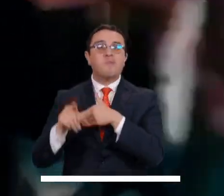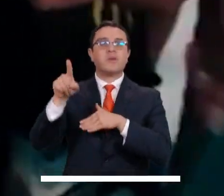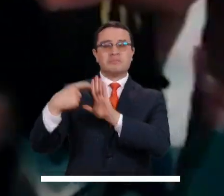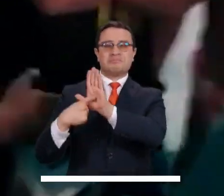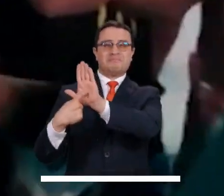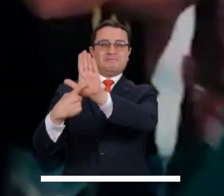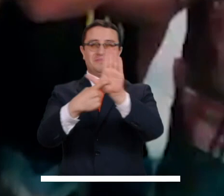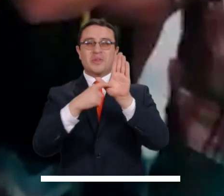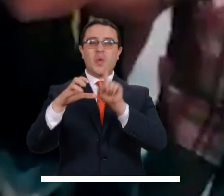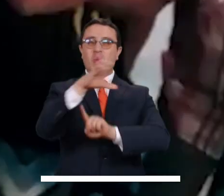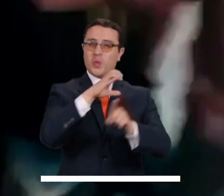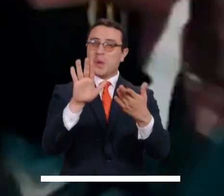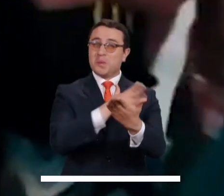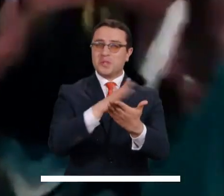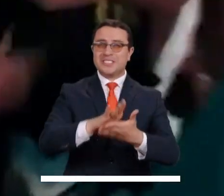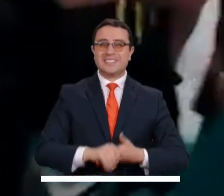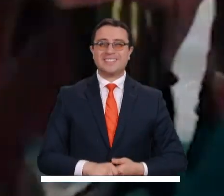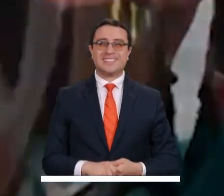cultura musical.